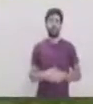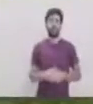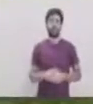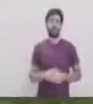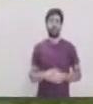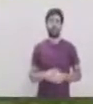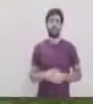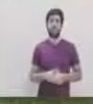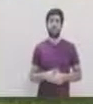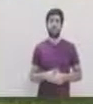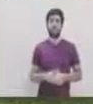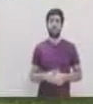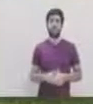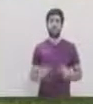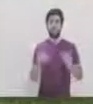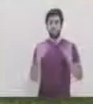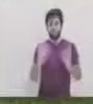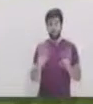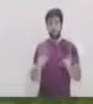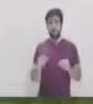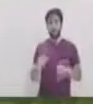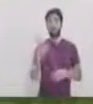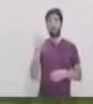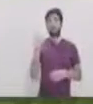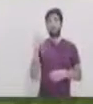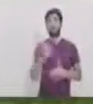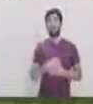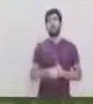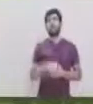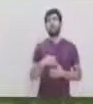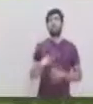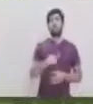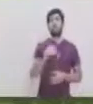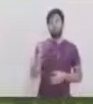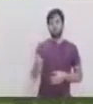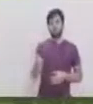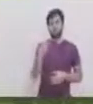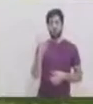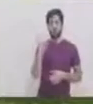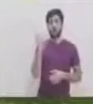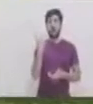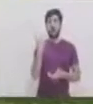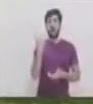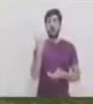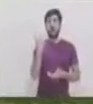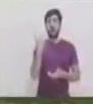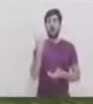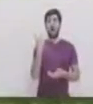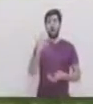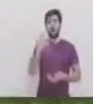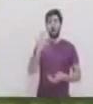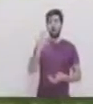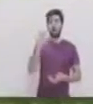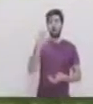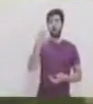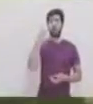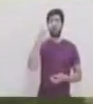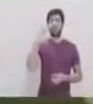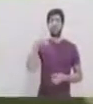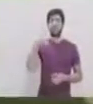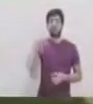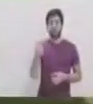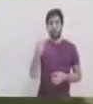de tienda. La cocina de mi abuela es deliciosa. Cocina, voy a hacerlo